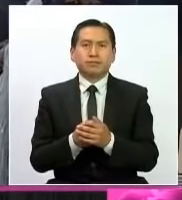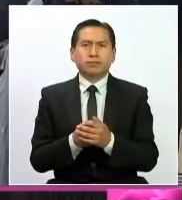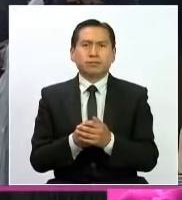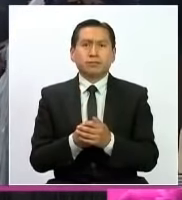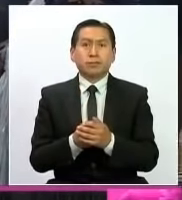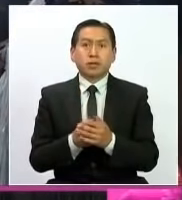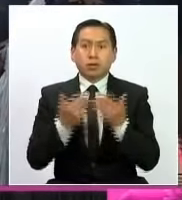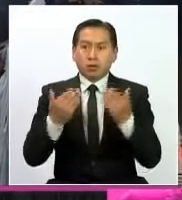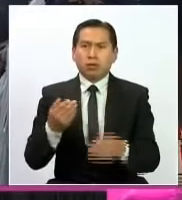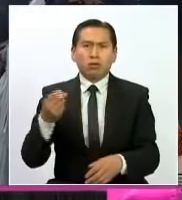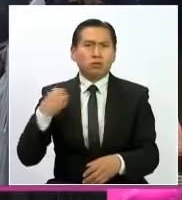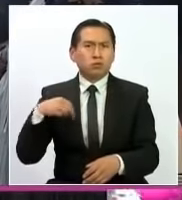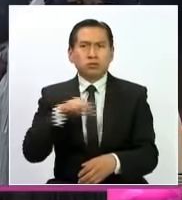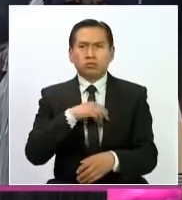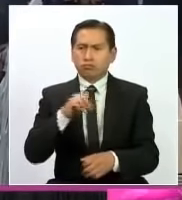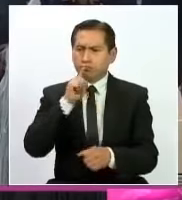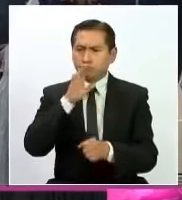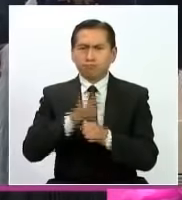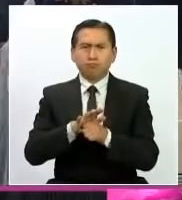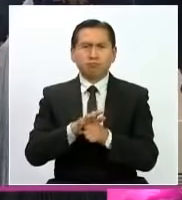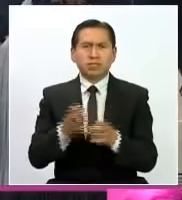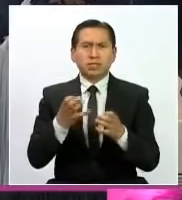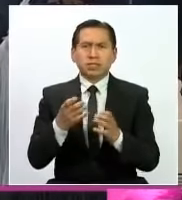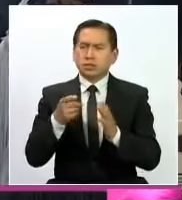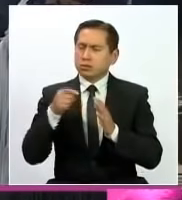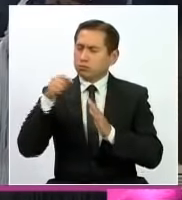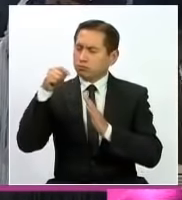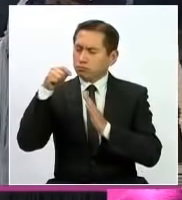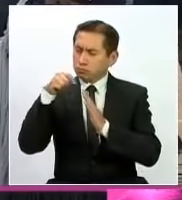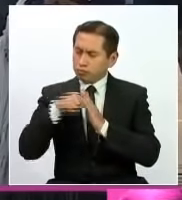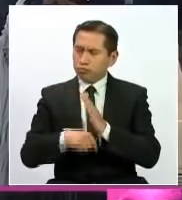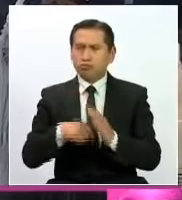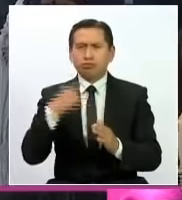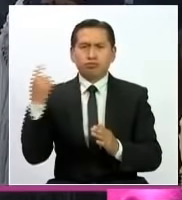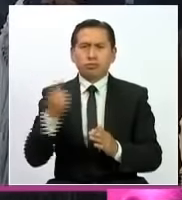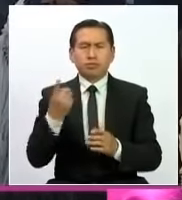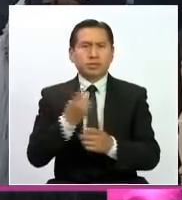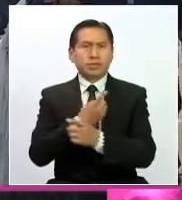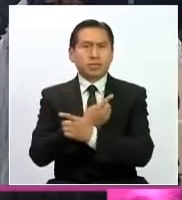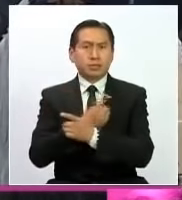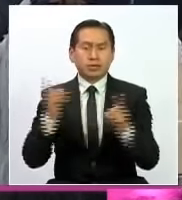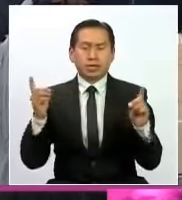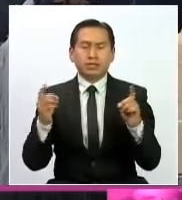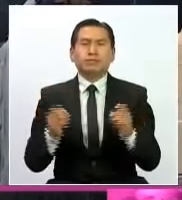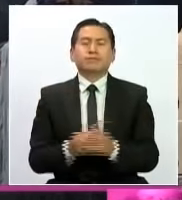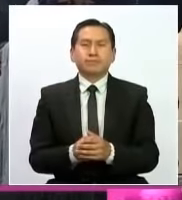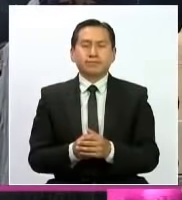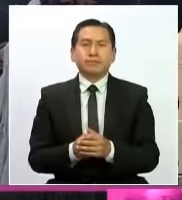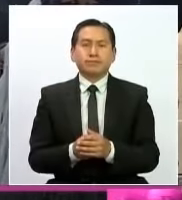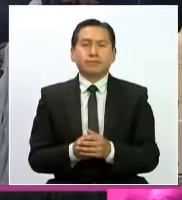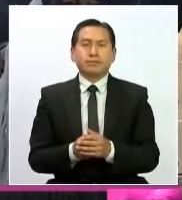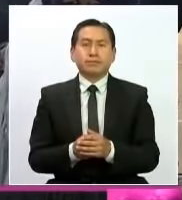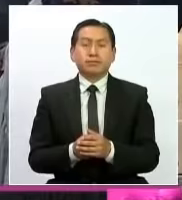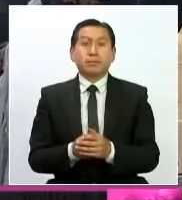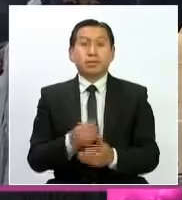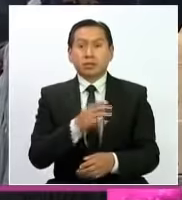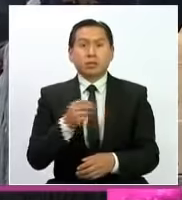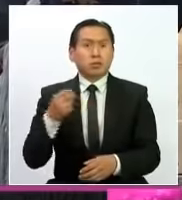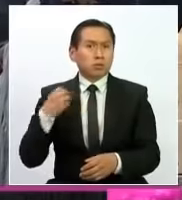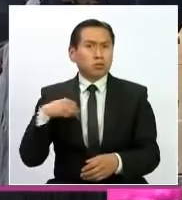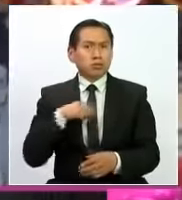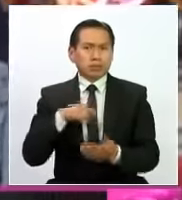nuestro compromiso es profundizar siempre la democracia. Por eso le hacemos